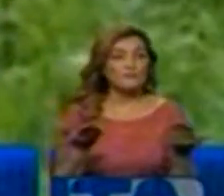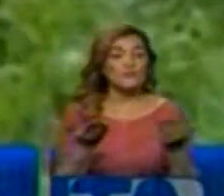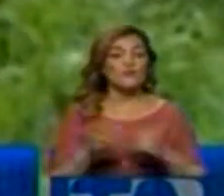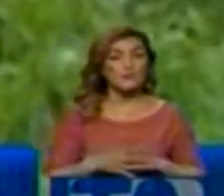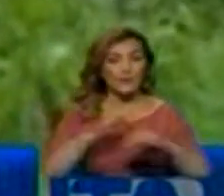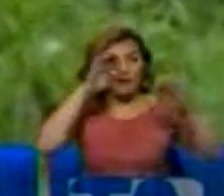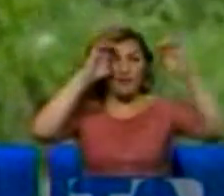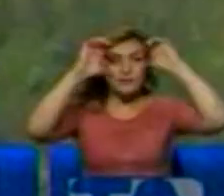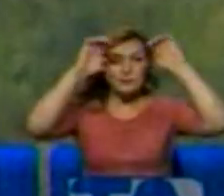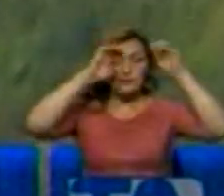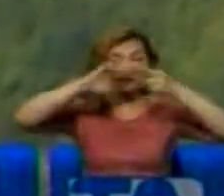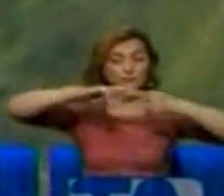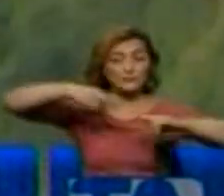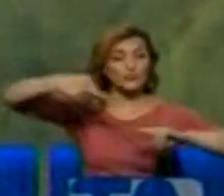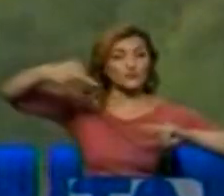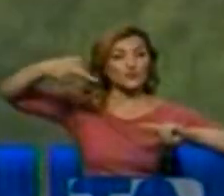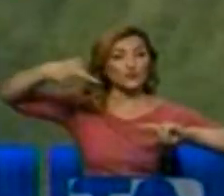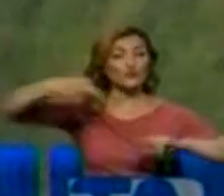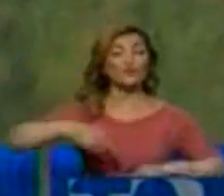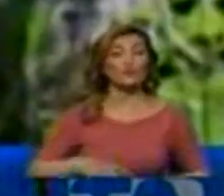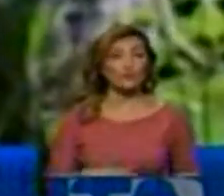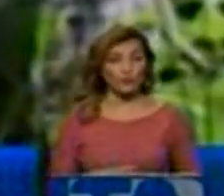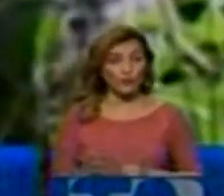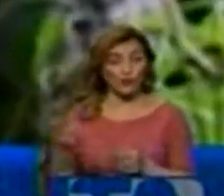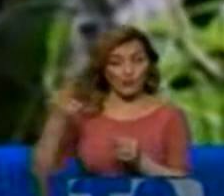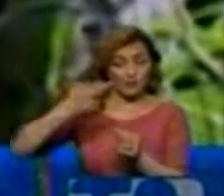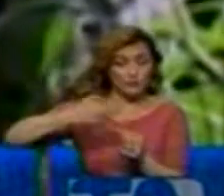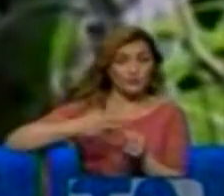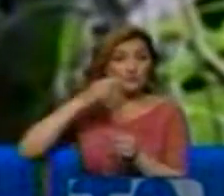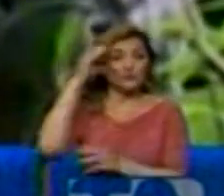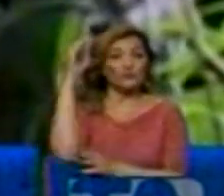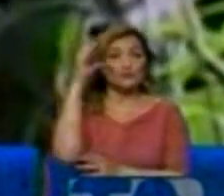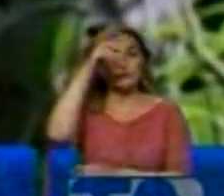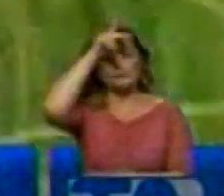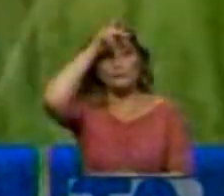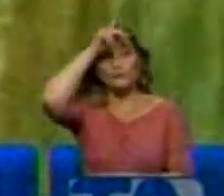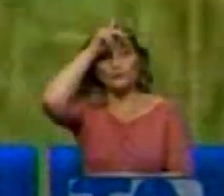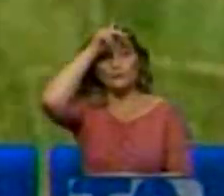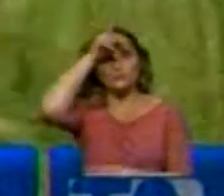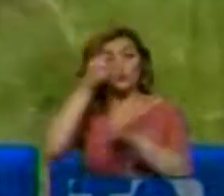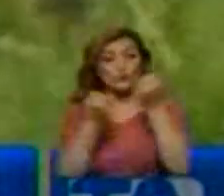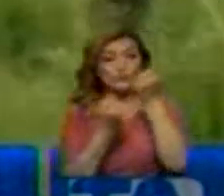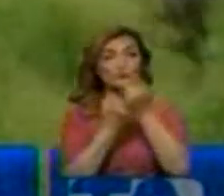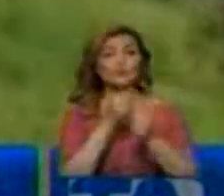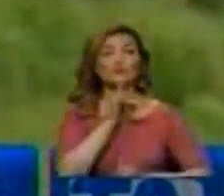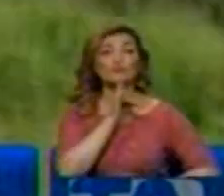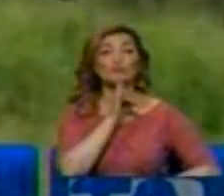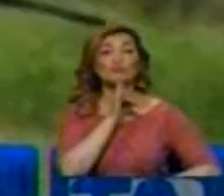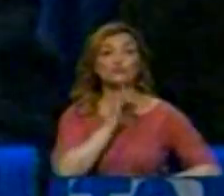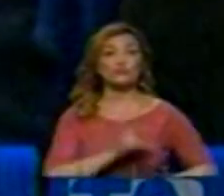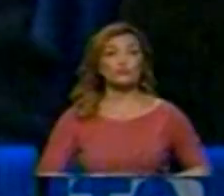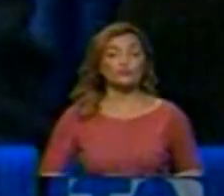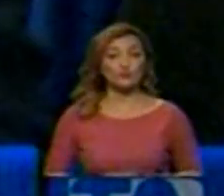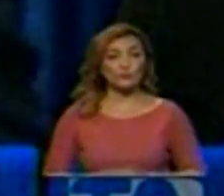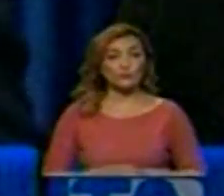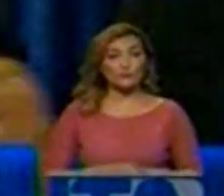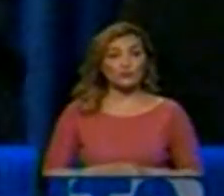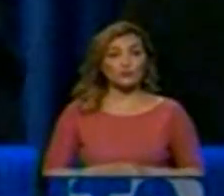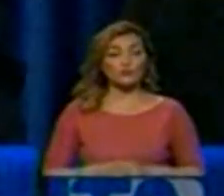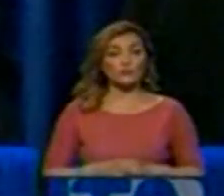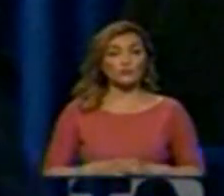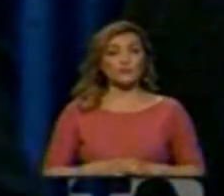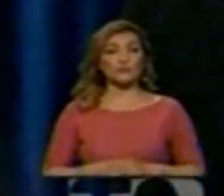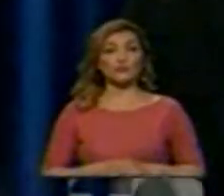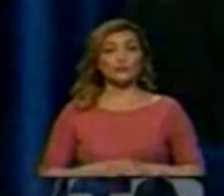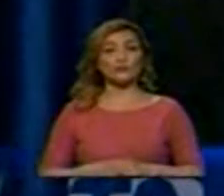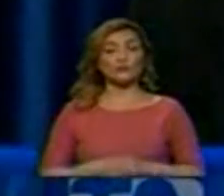una estrategia regional en la que participen Colombia y Perú con el apoyo de Estados Unidos, dijo el ministro. Esto ha